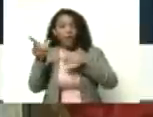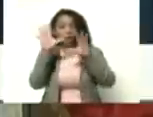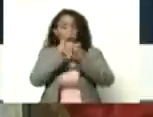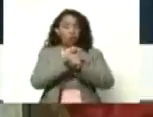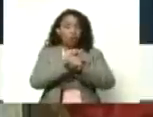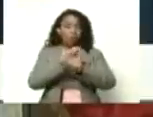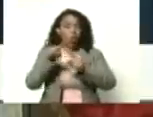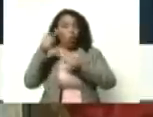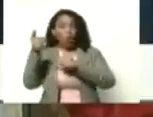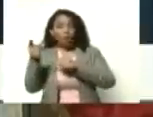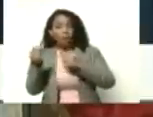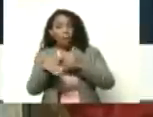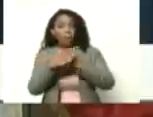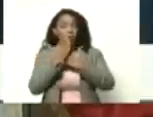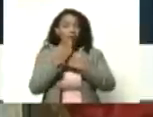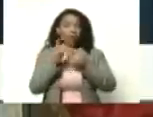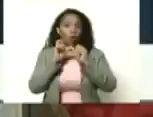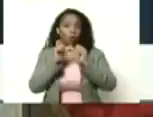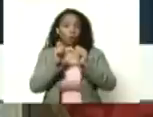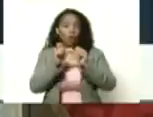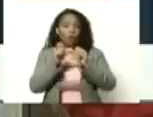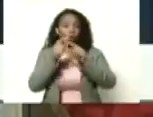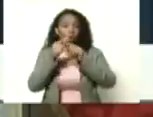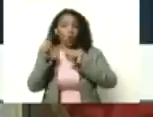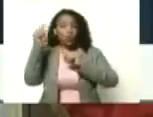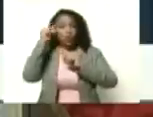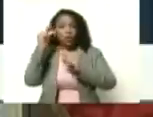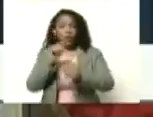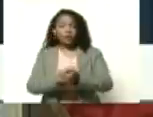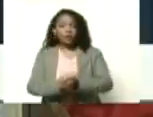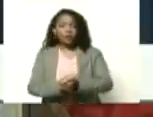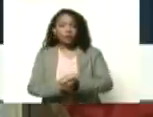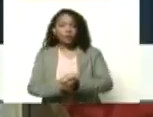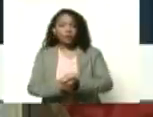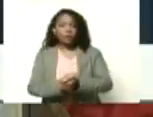y creo que va a seguir por otros días más